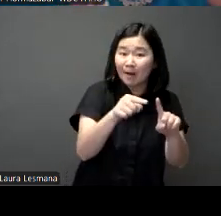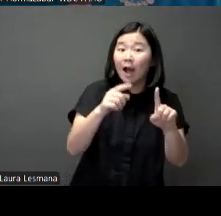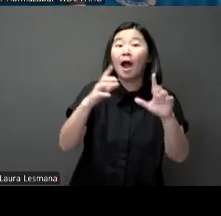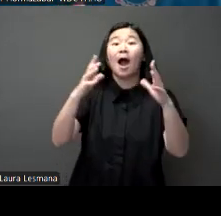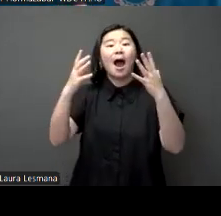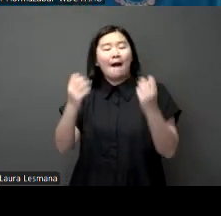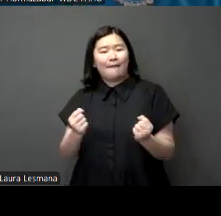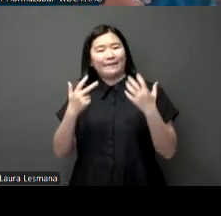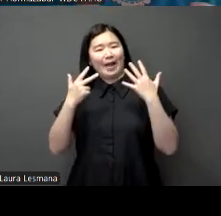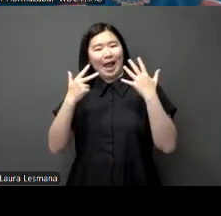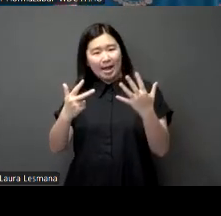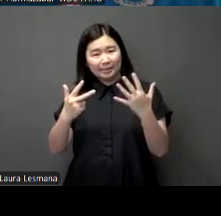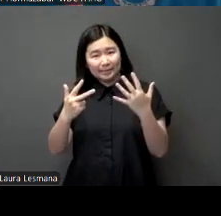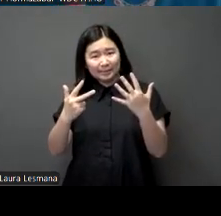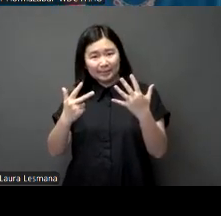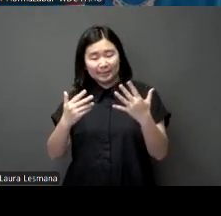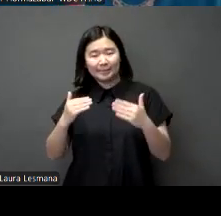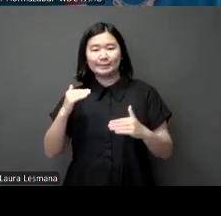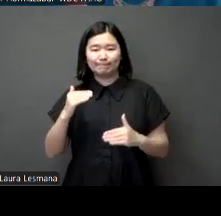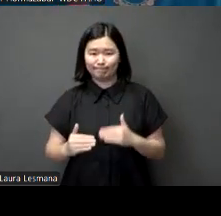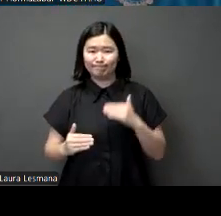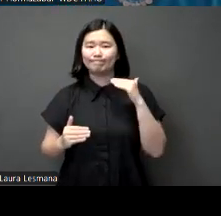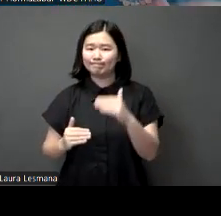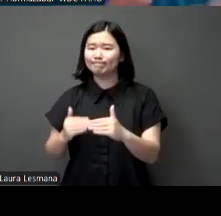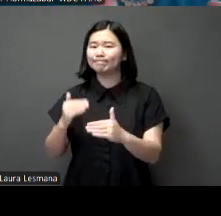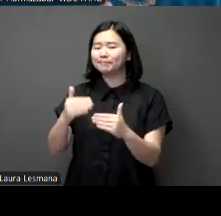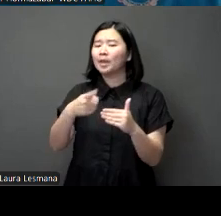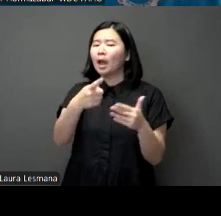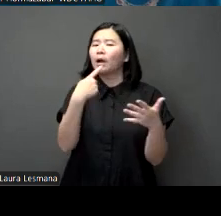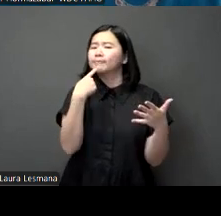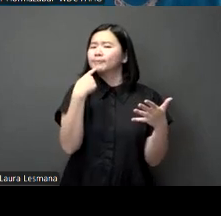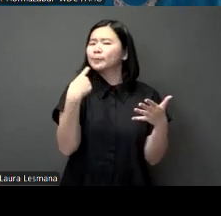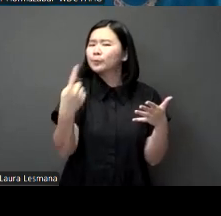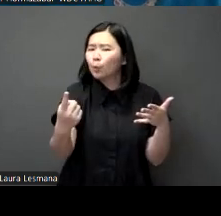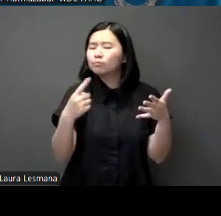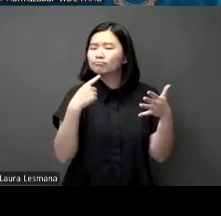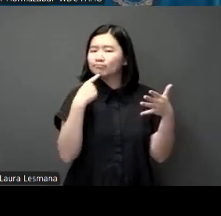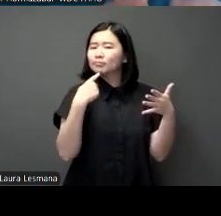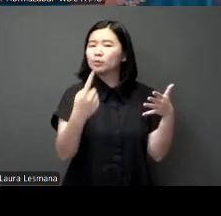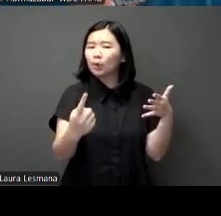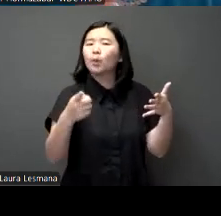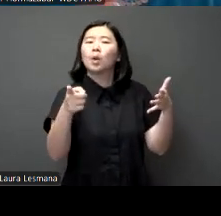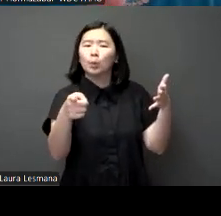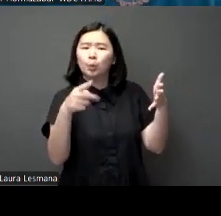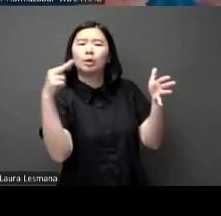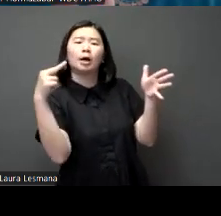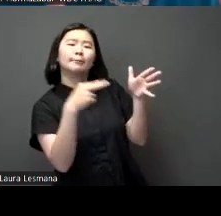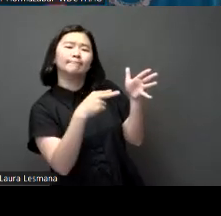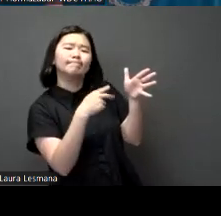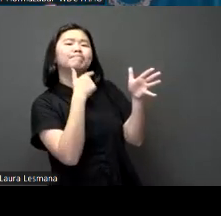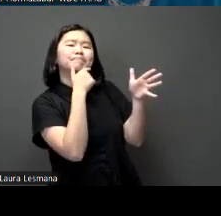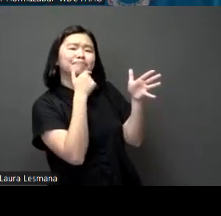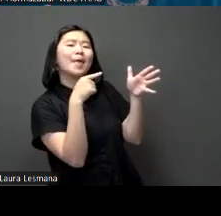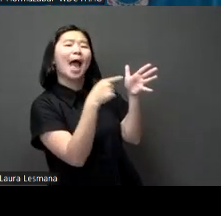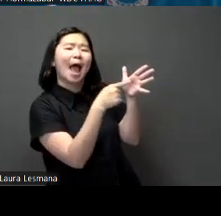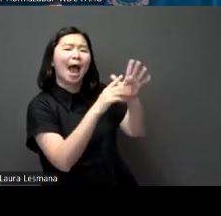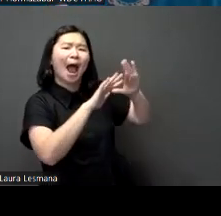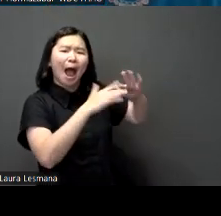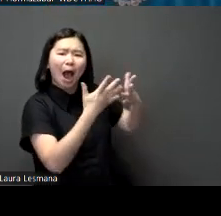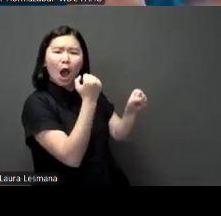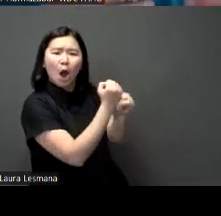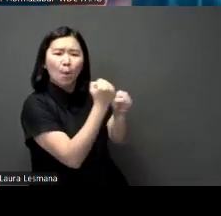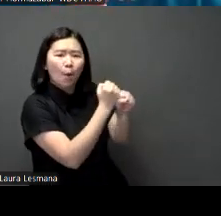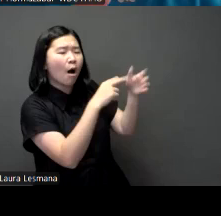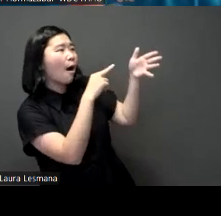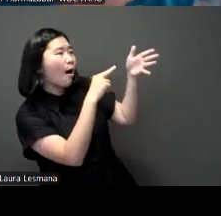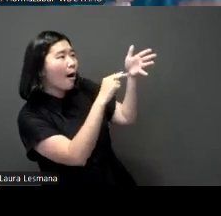grupos que no acceden? ¿Quedan grupos postergados? ¿Quedan territorios excluidos? ¿Hay barreras? ¿Siguen existiendo barreras?